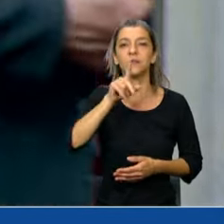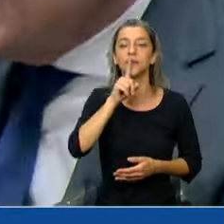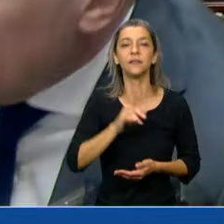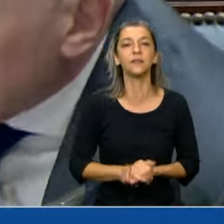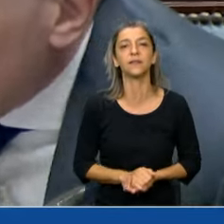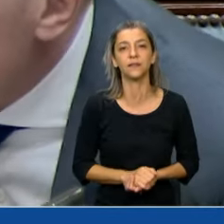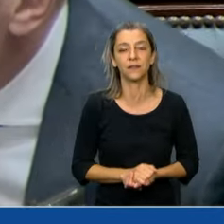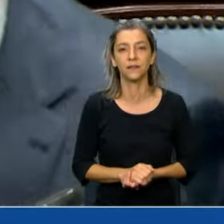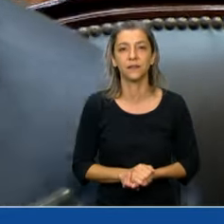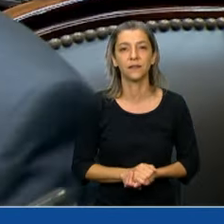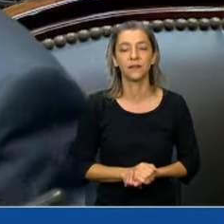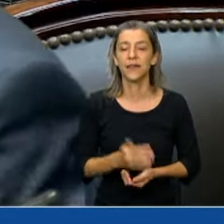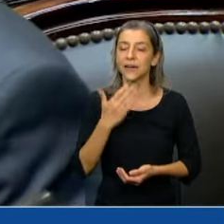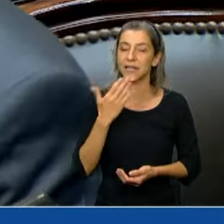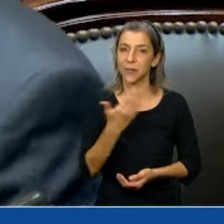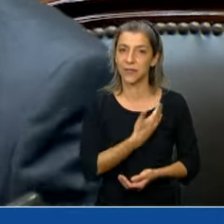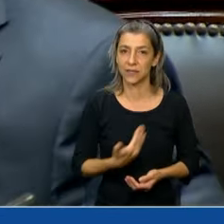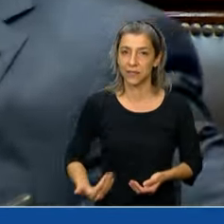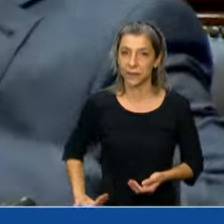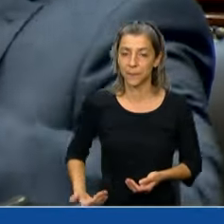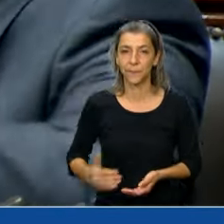esper gracias señora